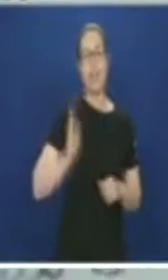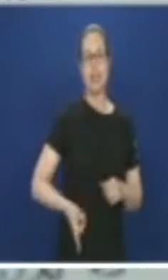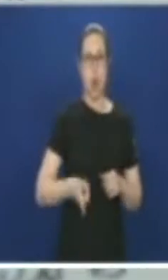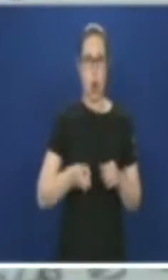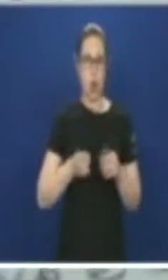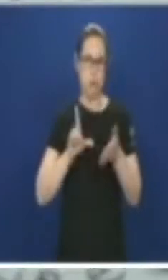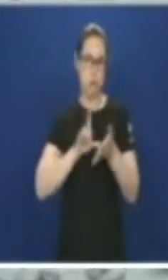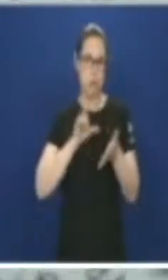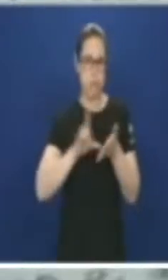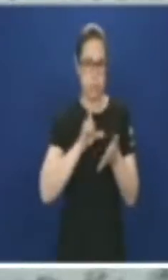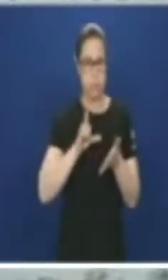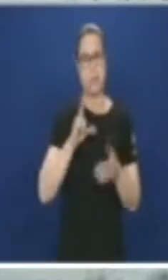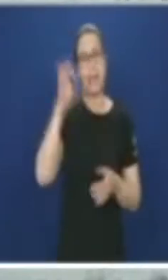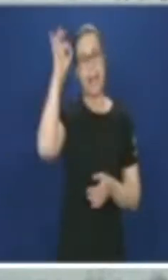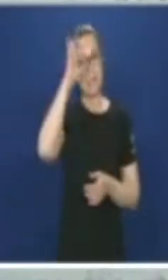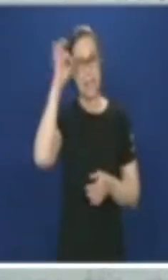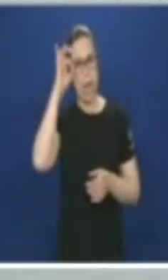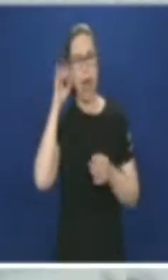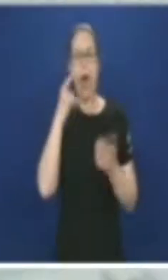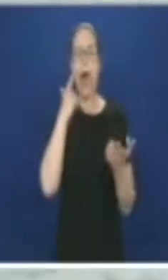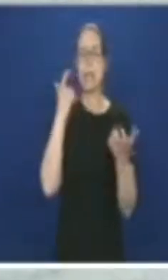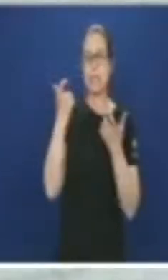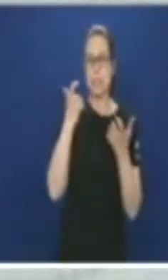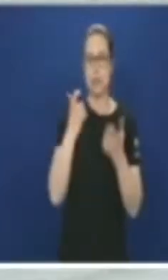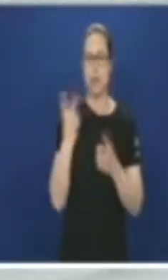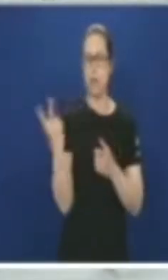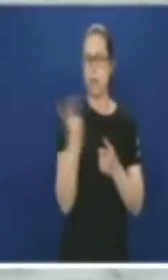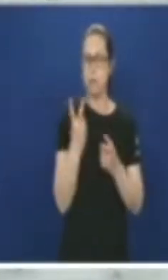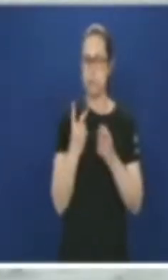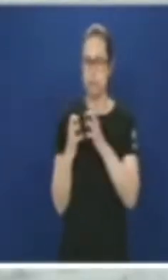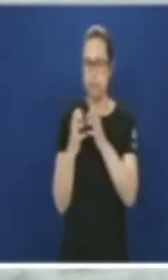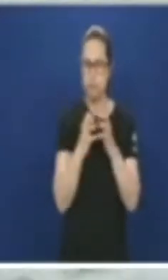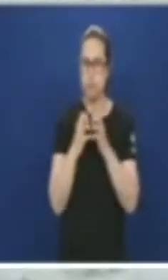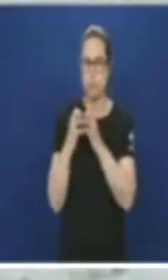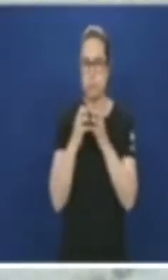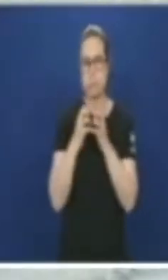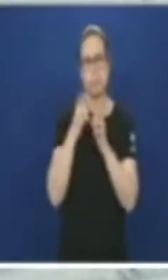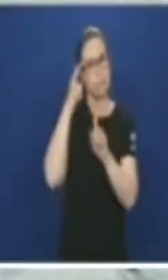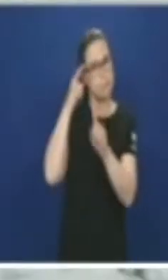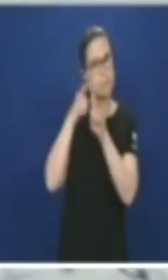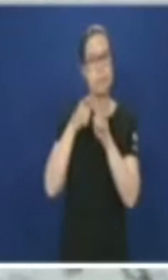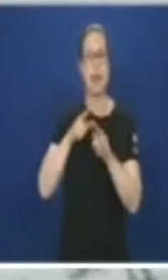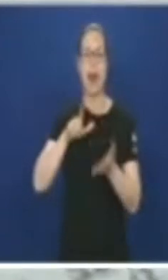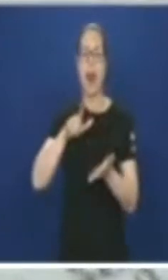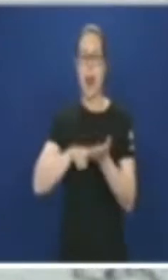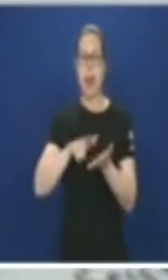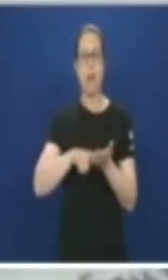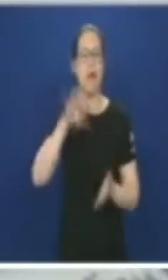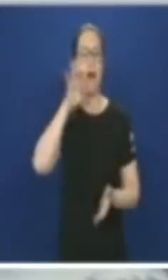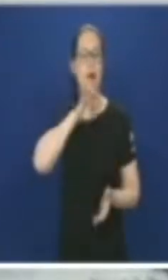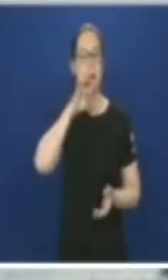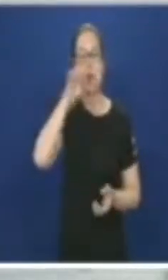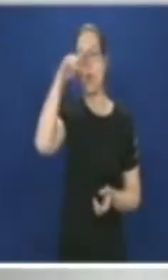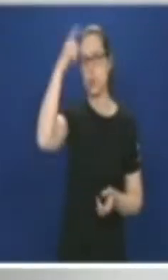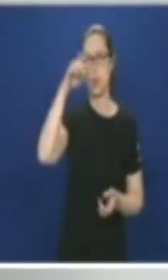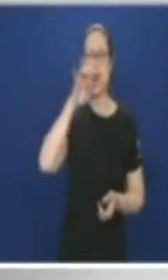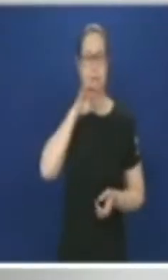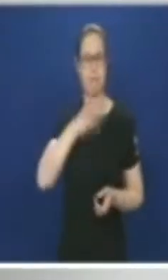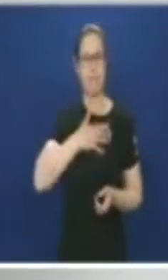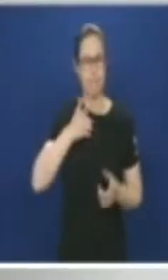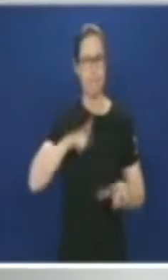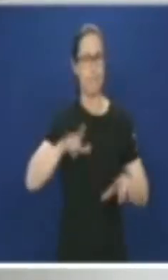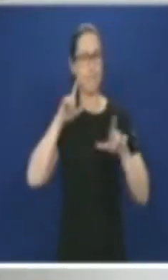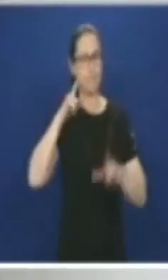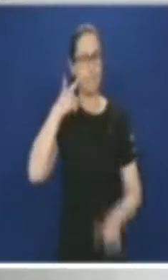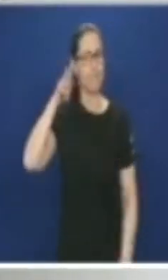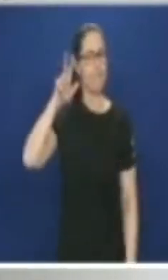director artístico, comezan a traballar en equipo a prol do estudo, desenvolvemento e dignificación da lingua e da cultura galegas, uns obxectivos que o propio